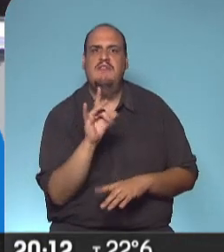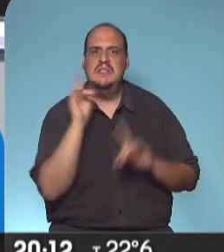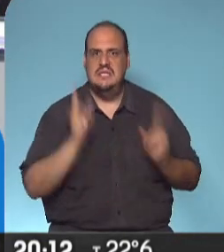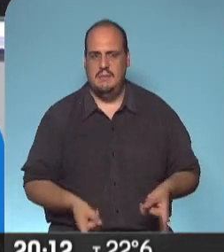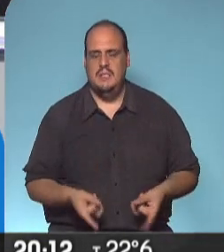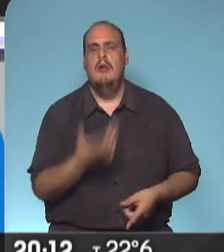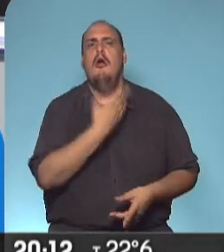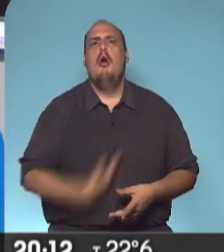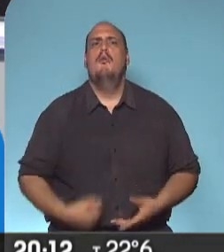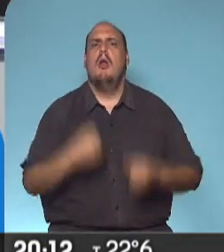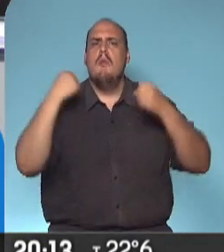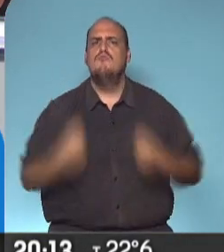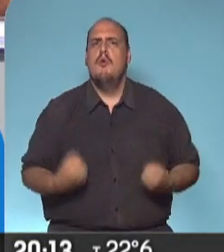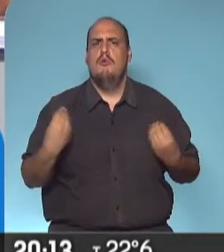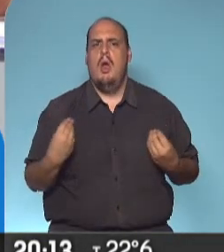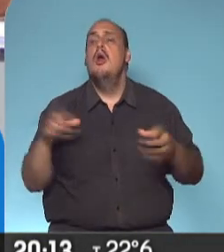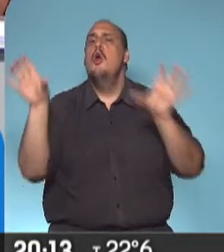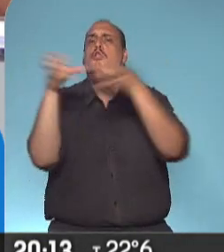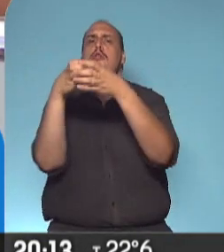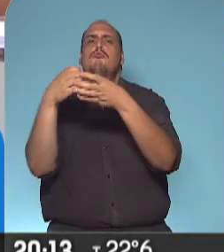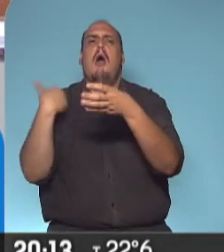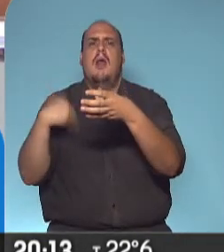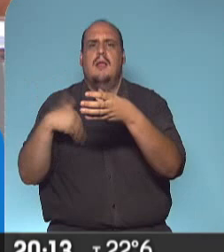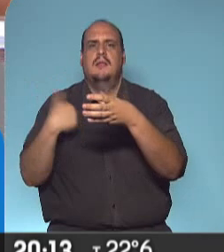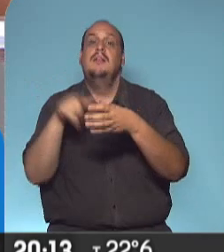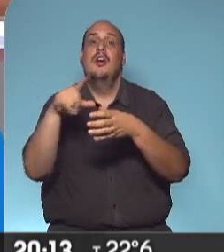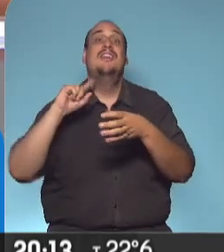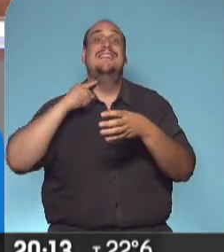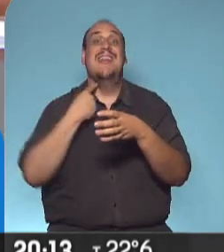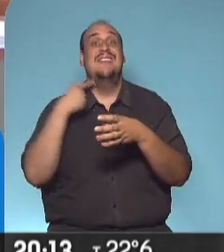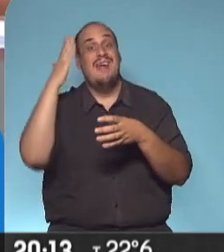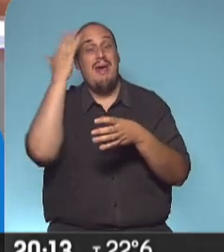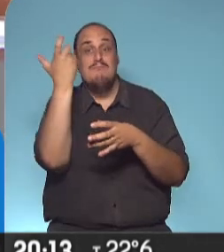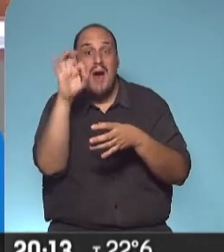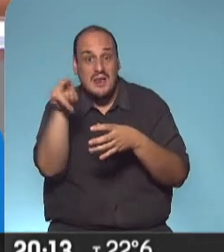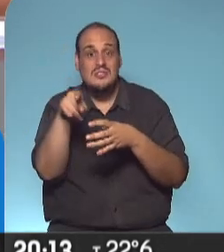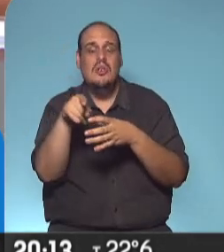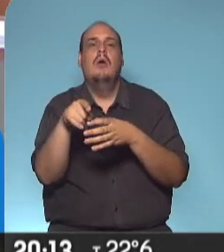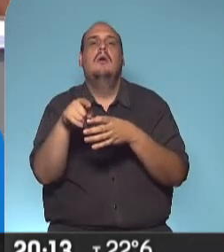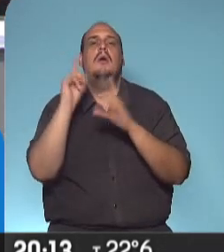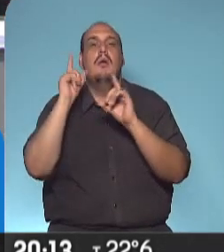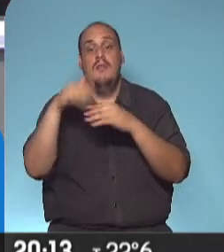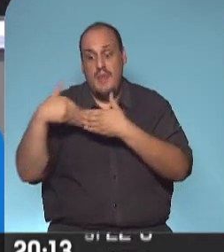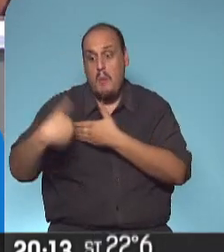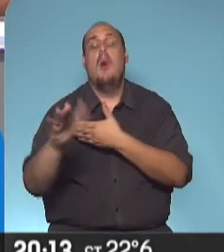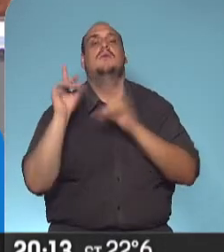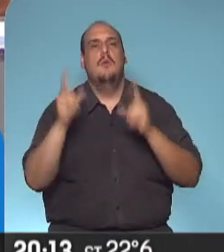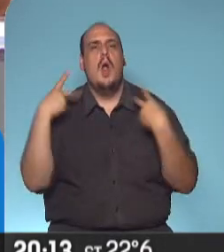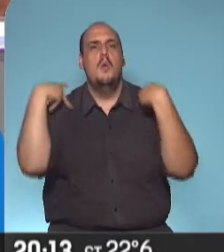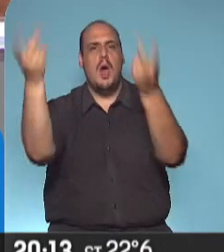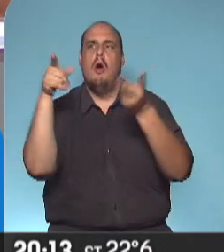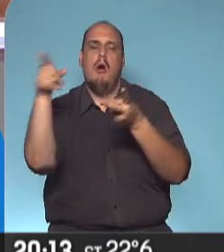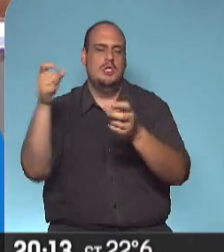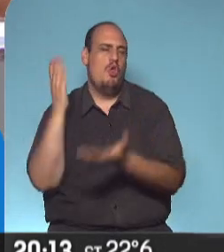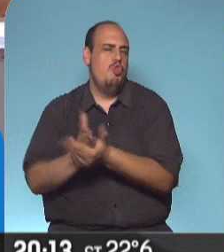un grupo de argentinos sobre todo que se fueron después del 13 de marzo el 3 de marzo cuando alberto fernández anunció el cierre de fronteras cuando